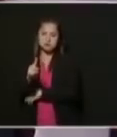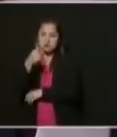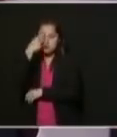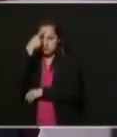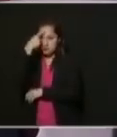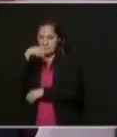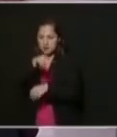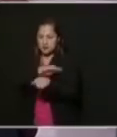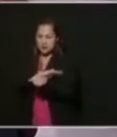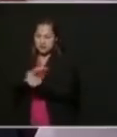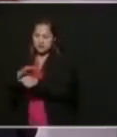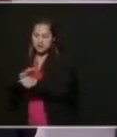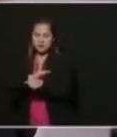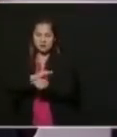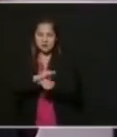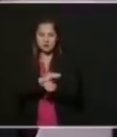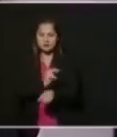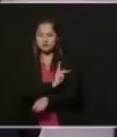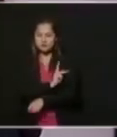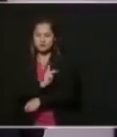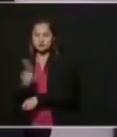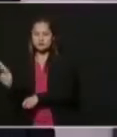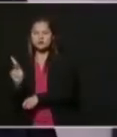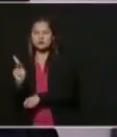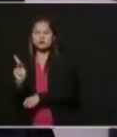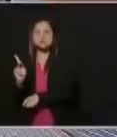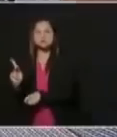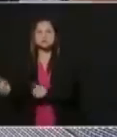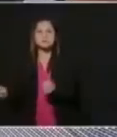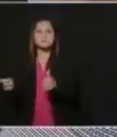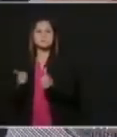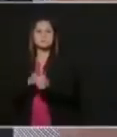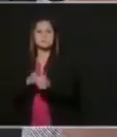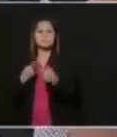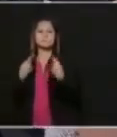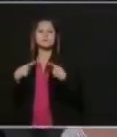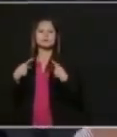todos, primero los pobres.